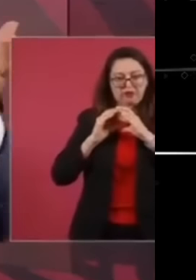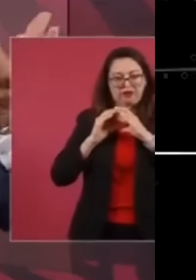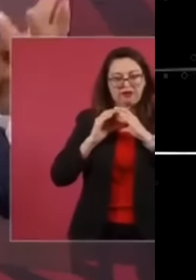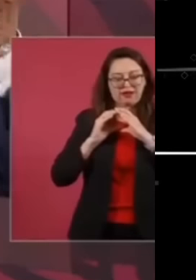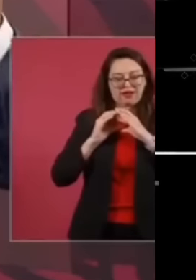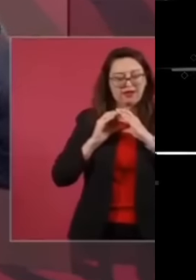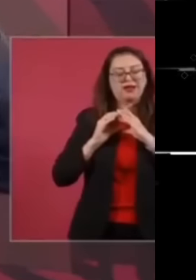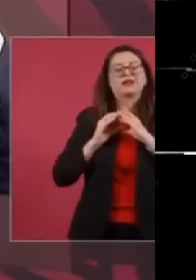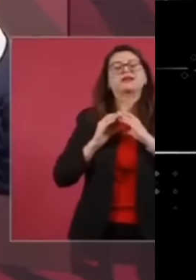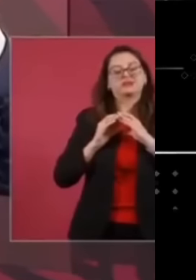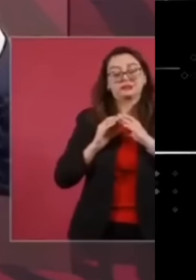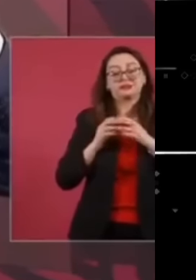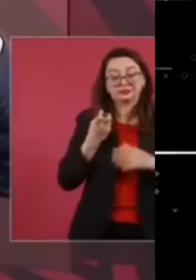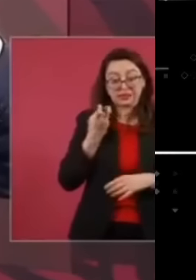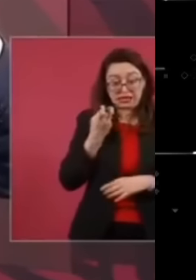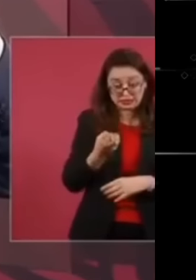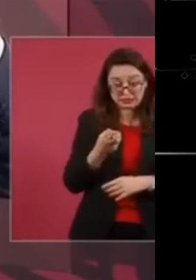ir